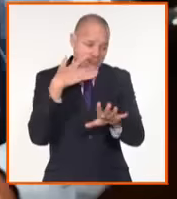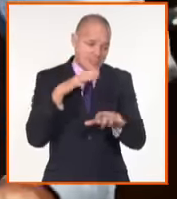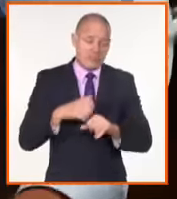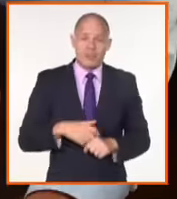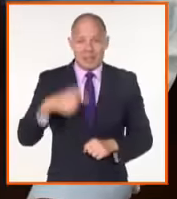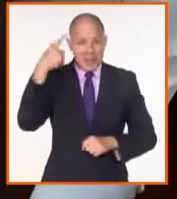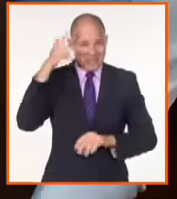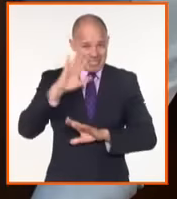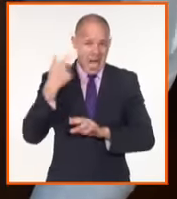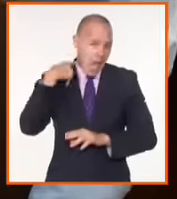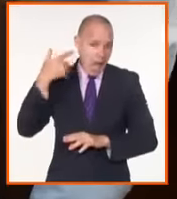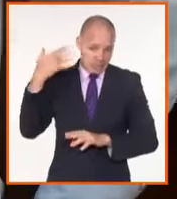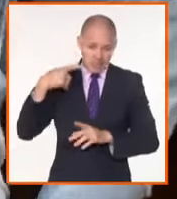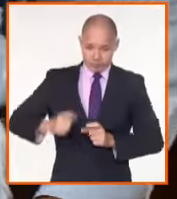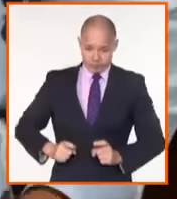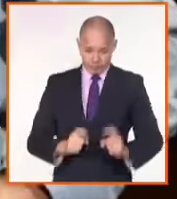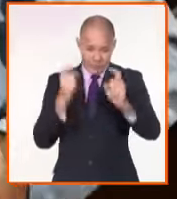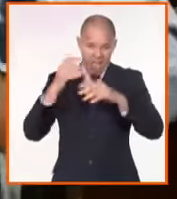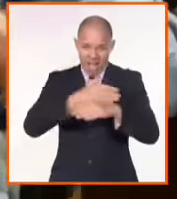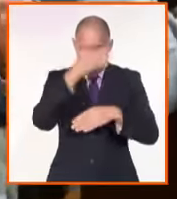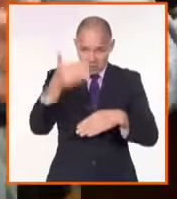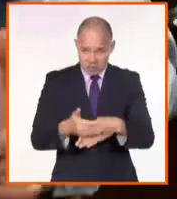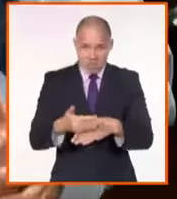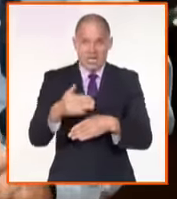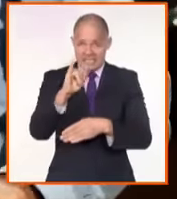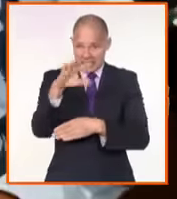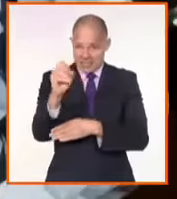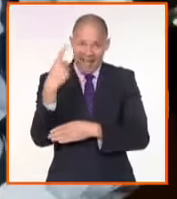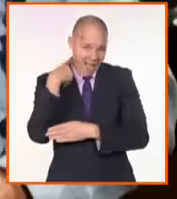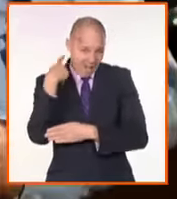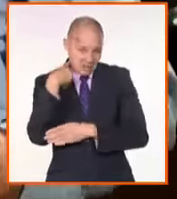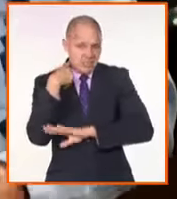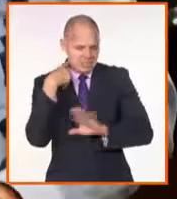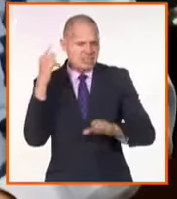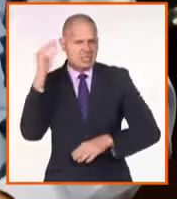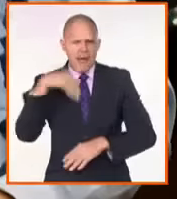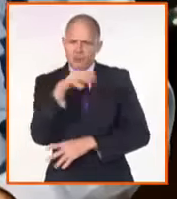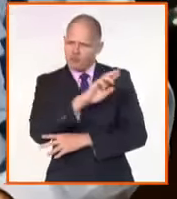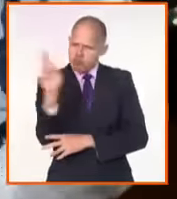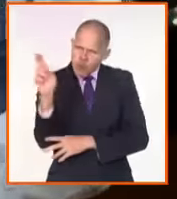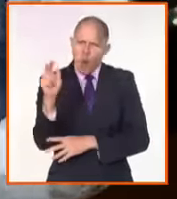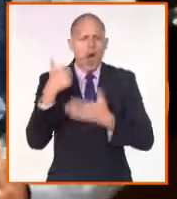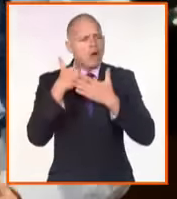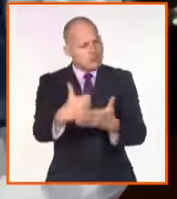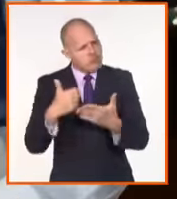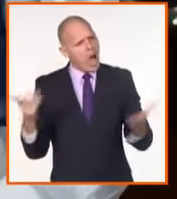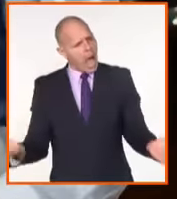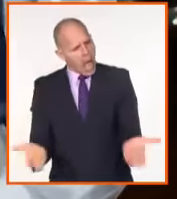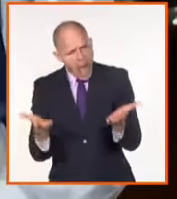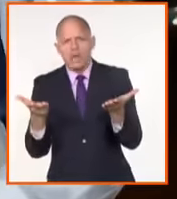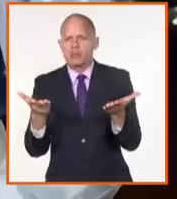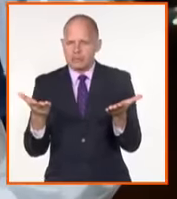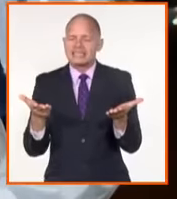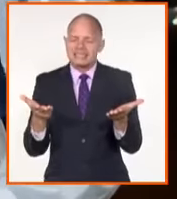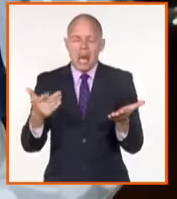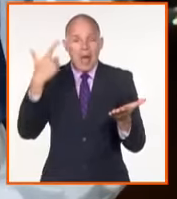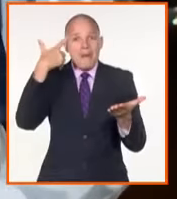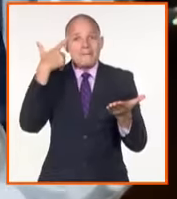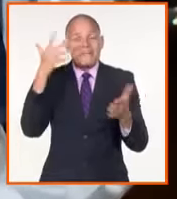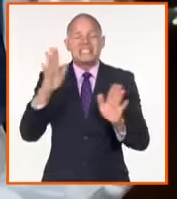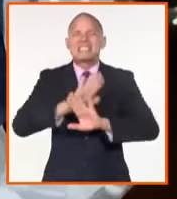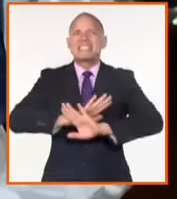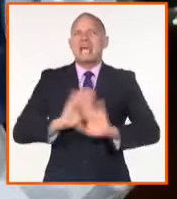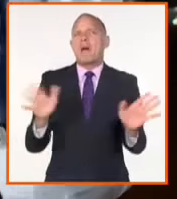de toda la obra social de la revolución y su enorme dimensión, se hayan resuelto todos los